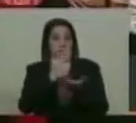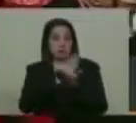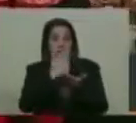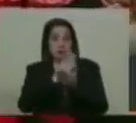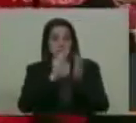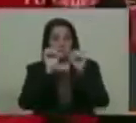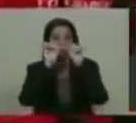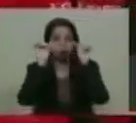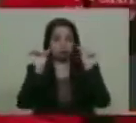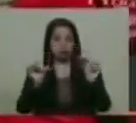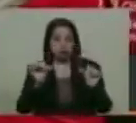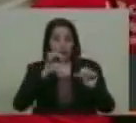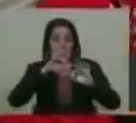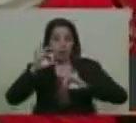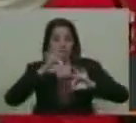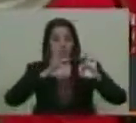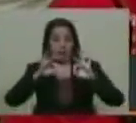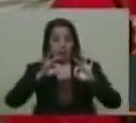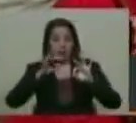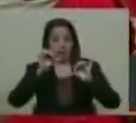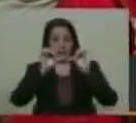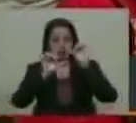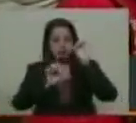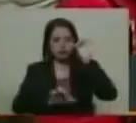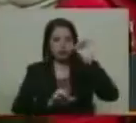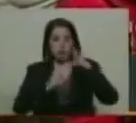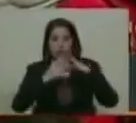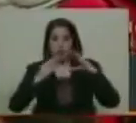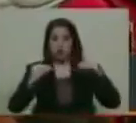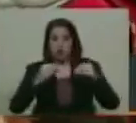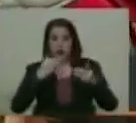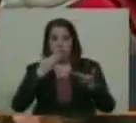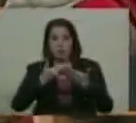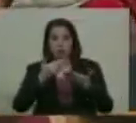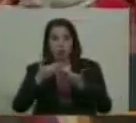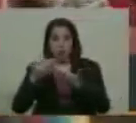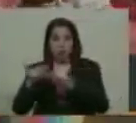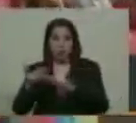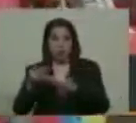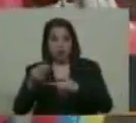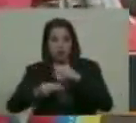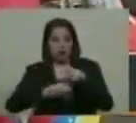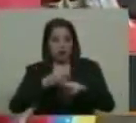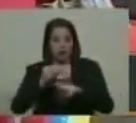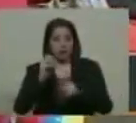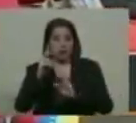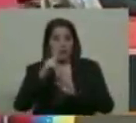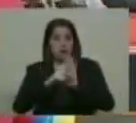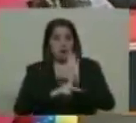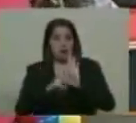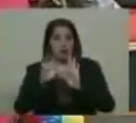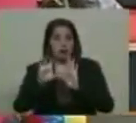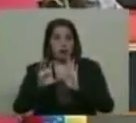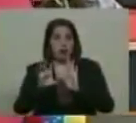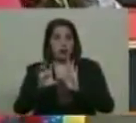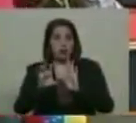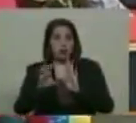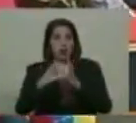sistematicen, preparen todas las propuestas que han surgido para el plan de la patria de las mujeres